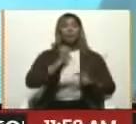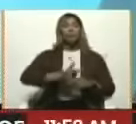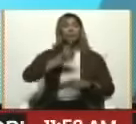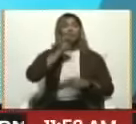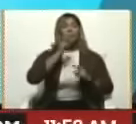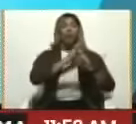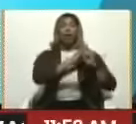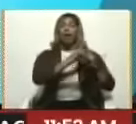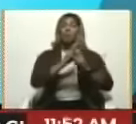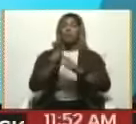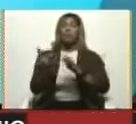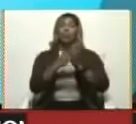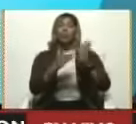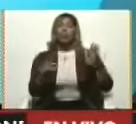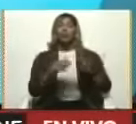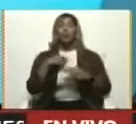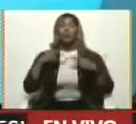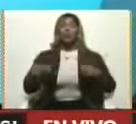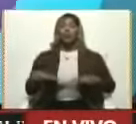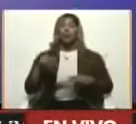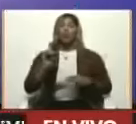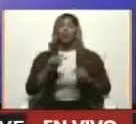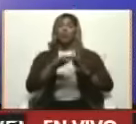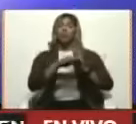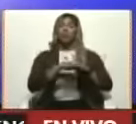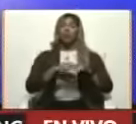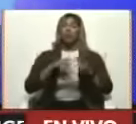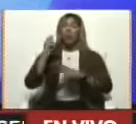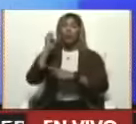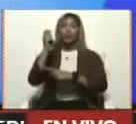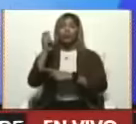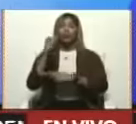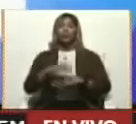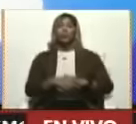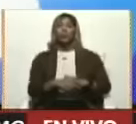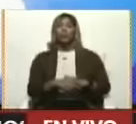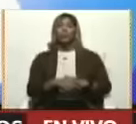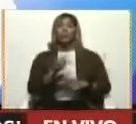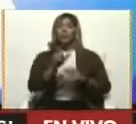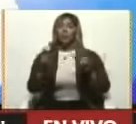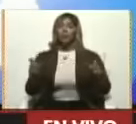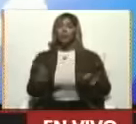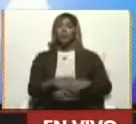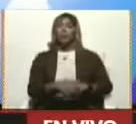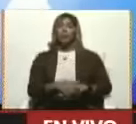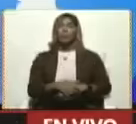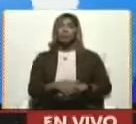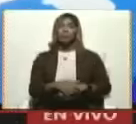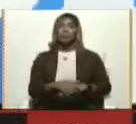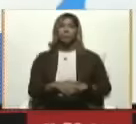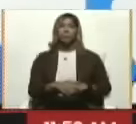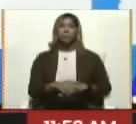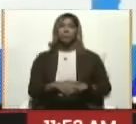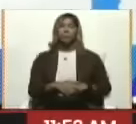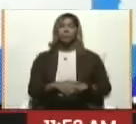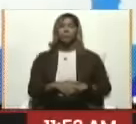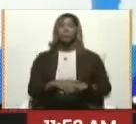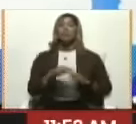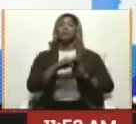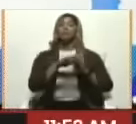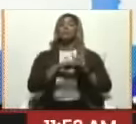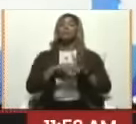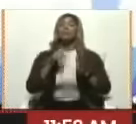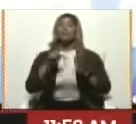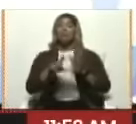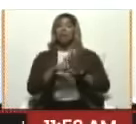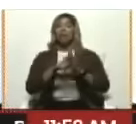el respeto de los derechos humanos y las garantías constitucionales de los ciudadanos. La condición jurídica del